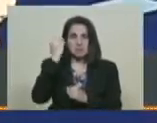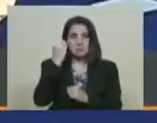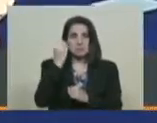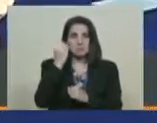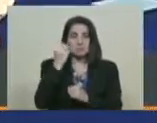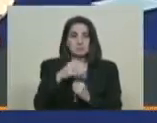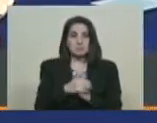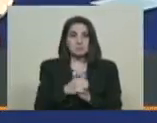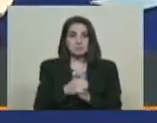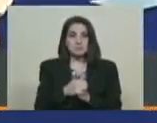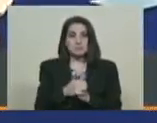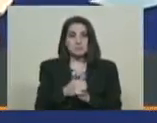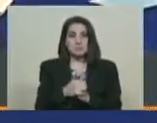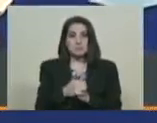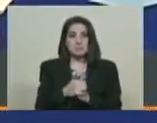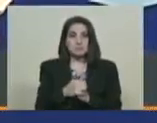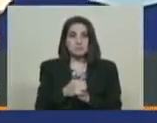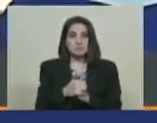que